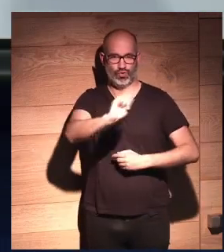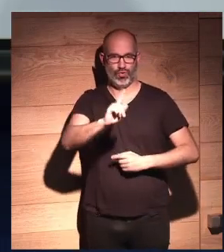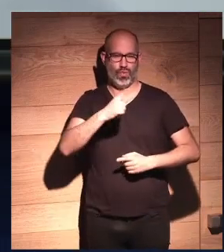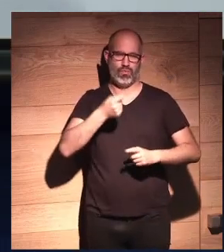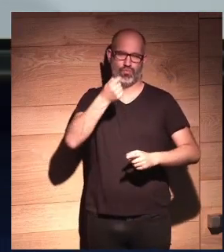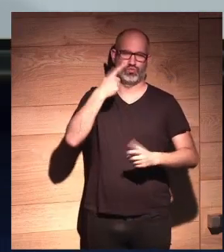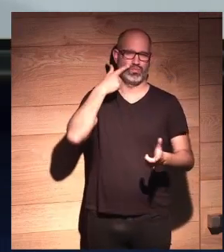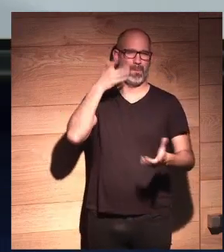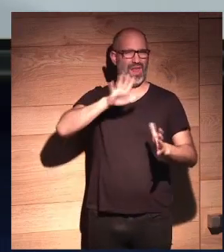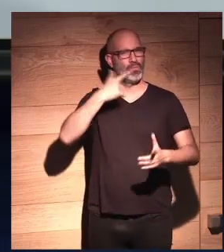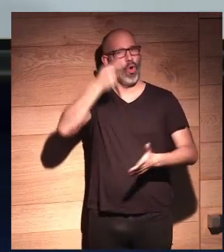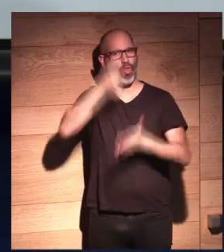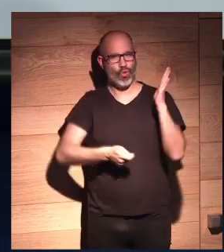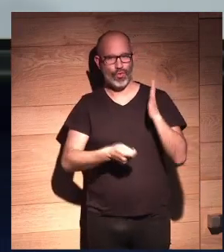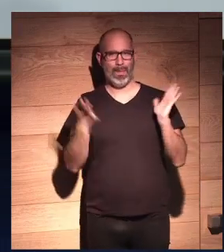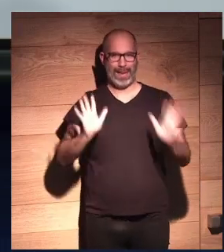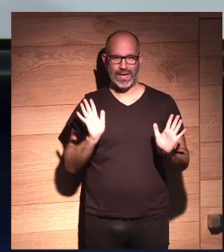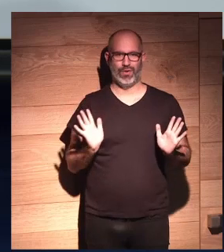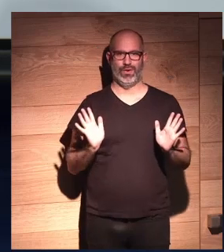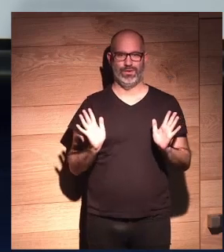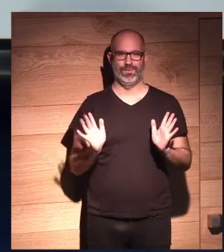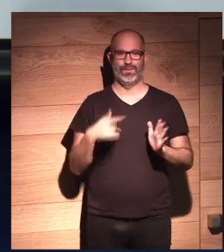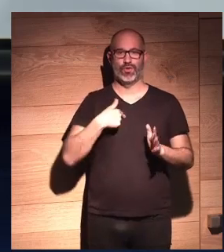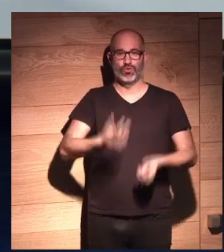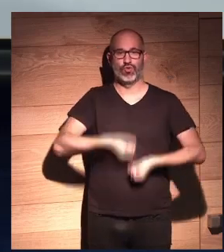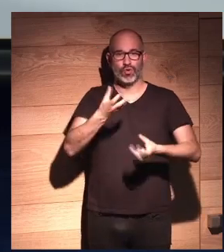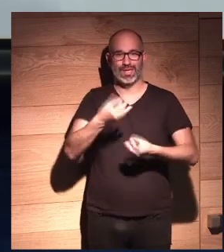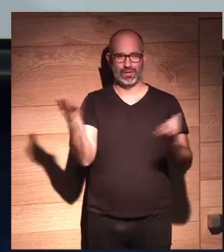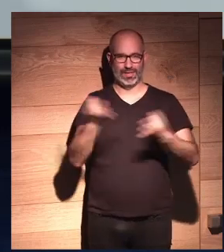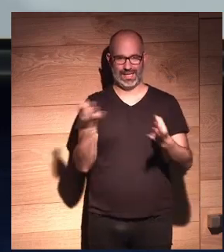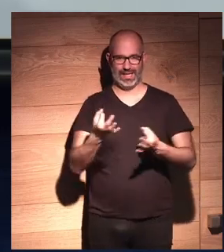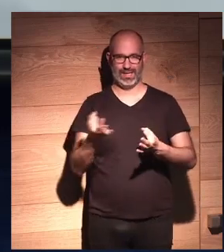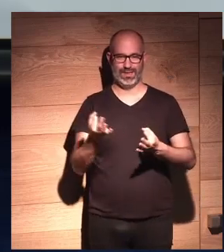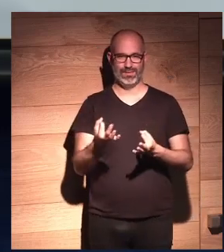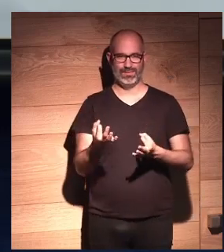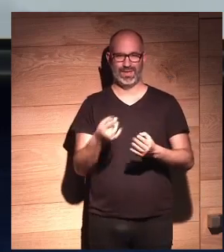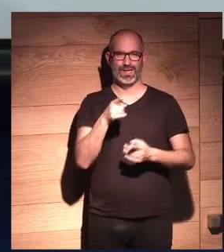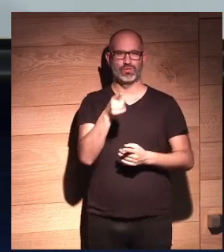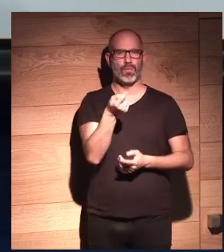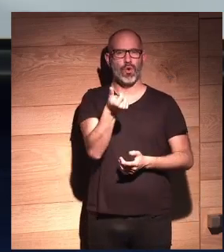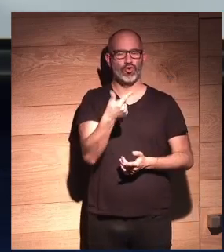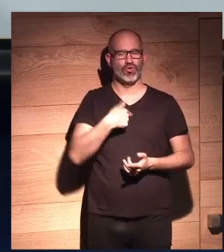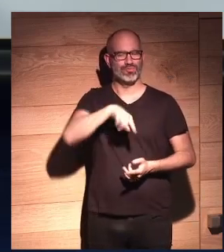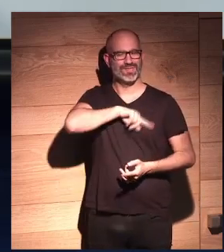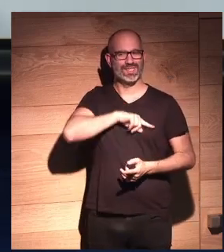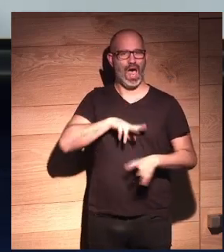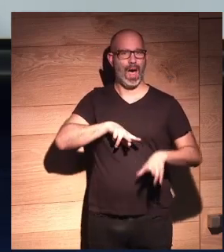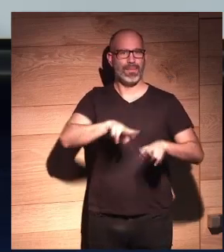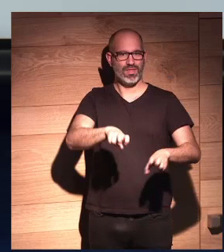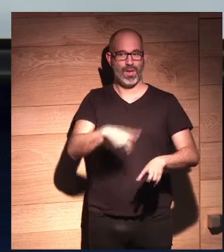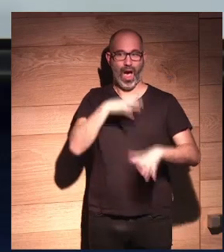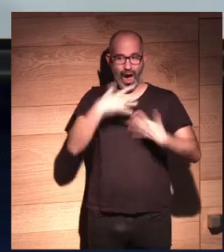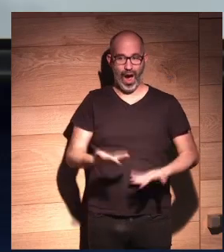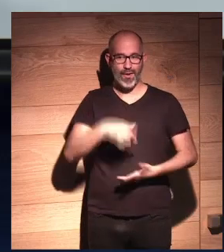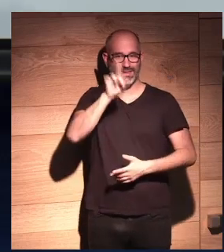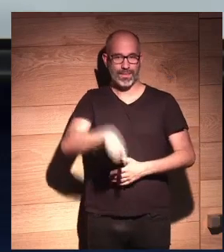poco duro, pero esto que os estoy contando es un poco lo que yo vivía al principio. Lo vivo también